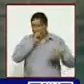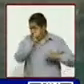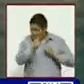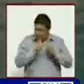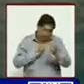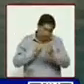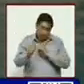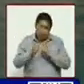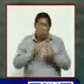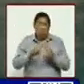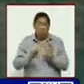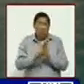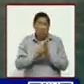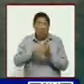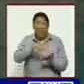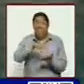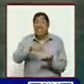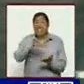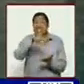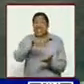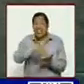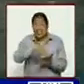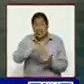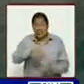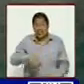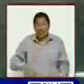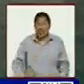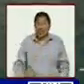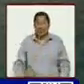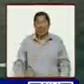como en la de Trinidad.